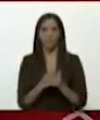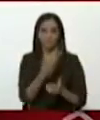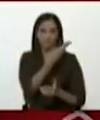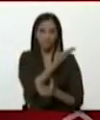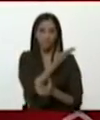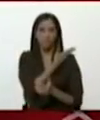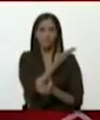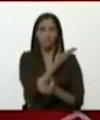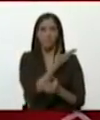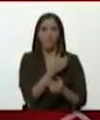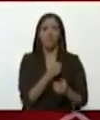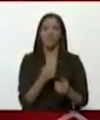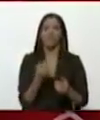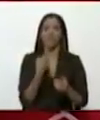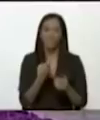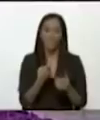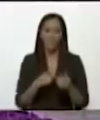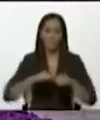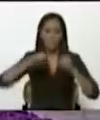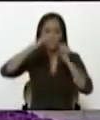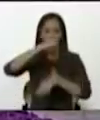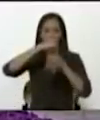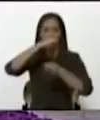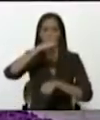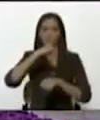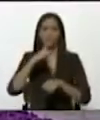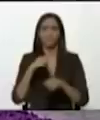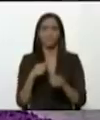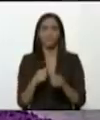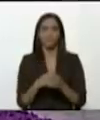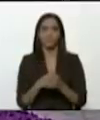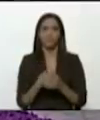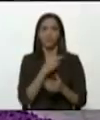Pérez pasó bombardeando. El Ministerio de Interior. No, pero